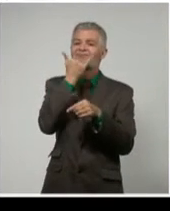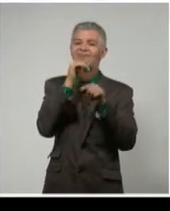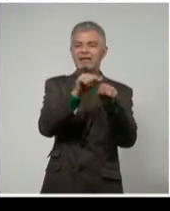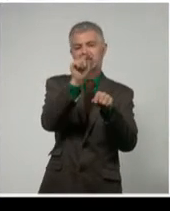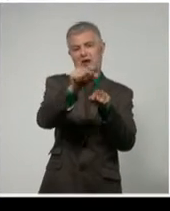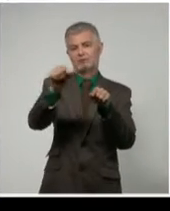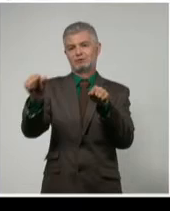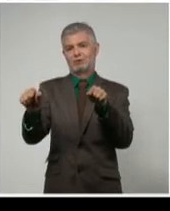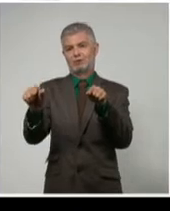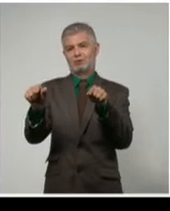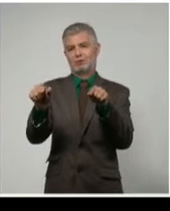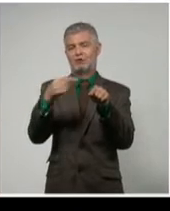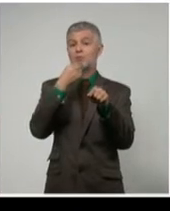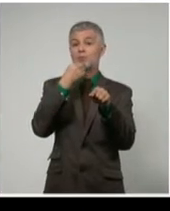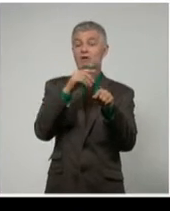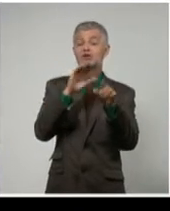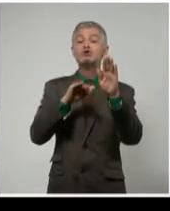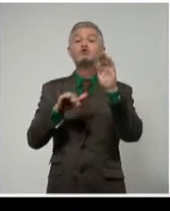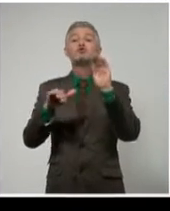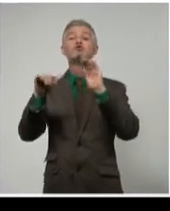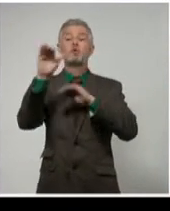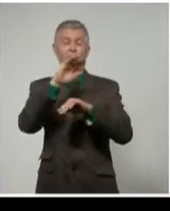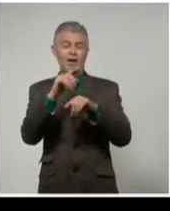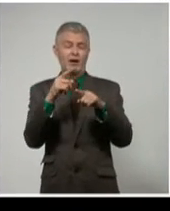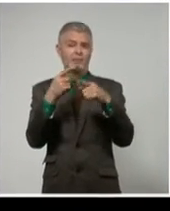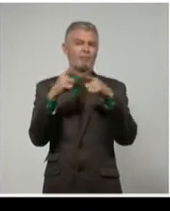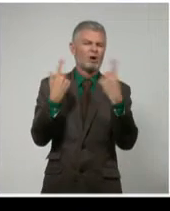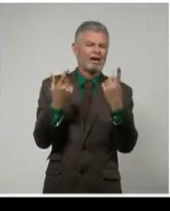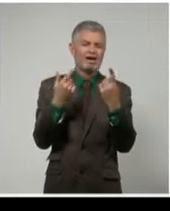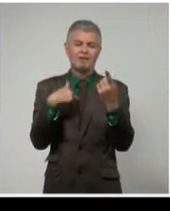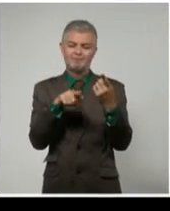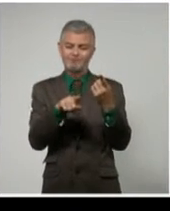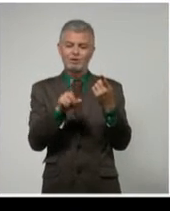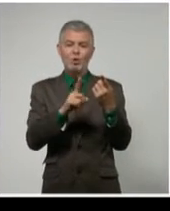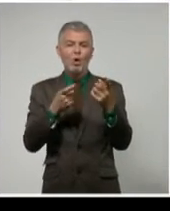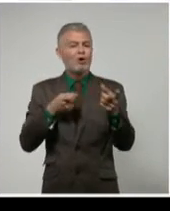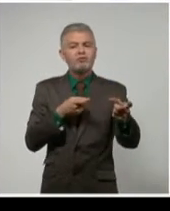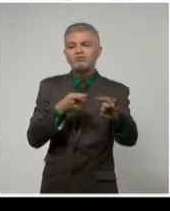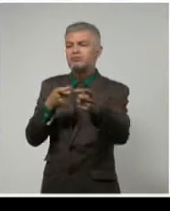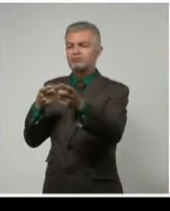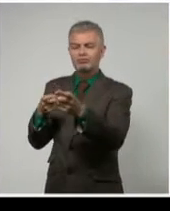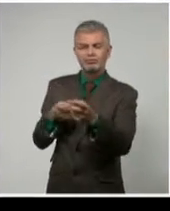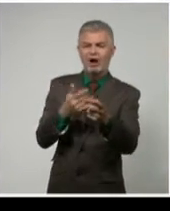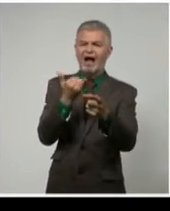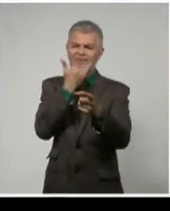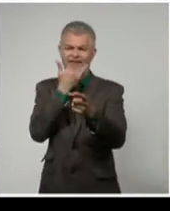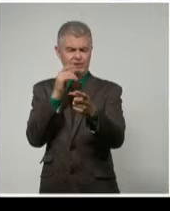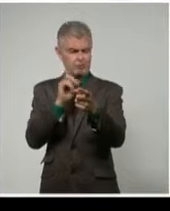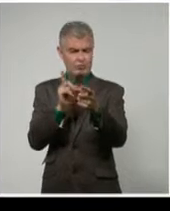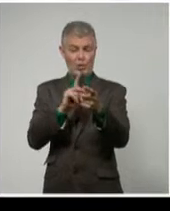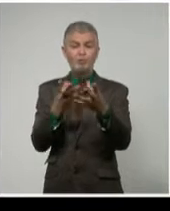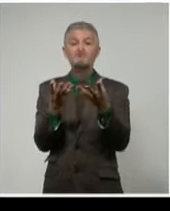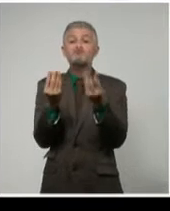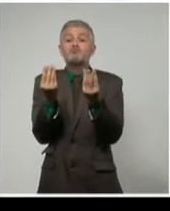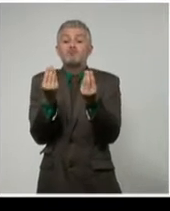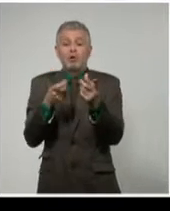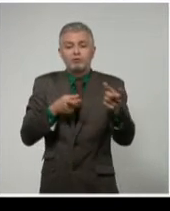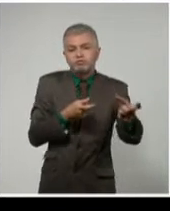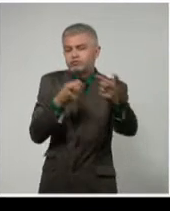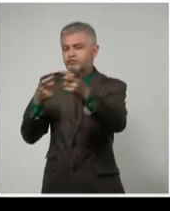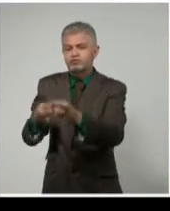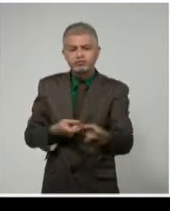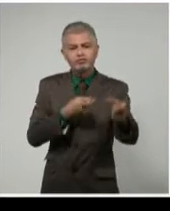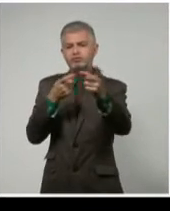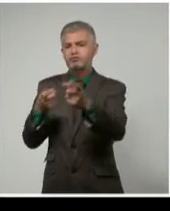y insisto en el término sobreexposición, no se trata de que la fumigación que hace Cuba normalmente